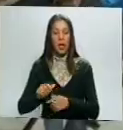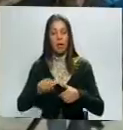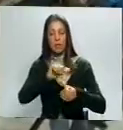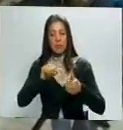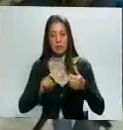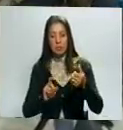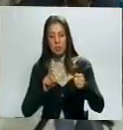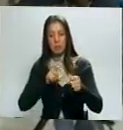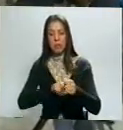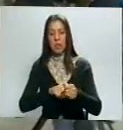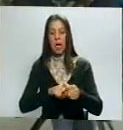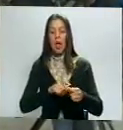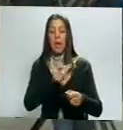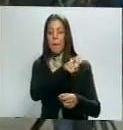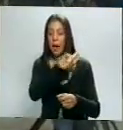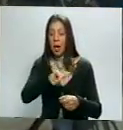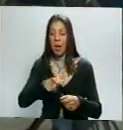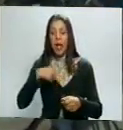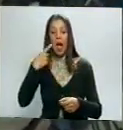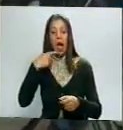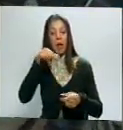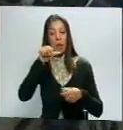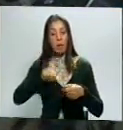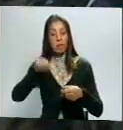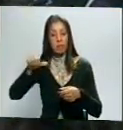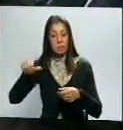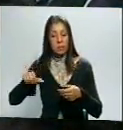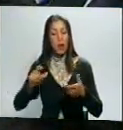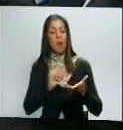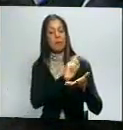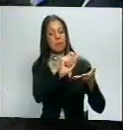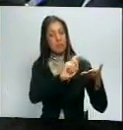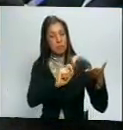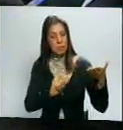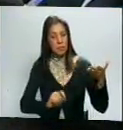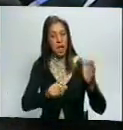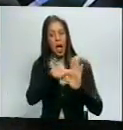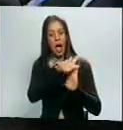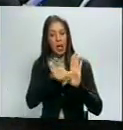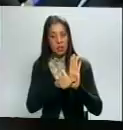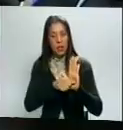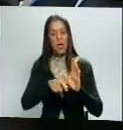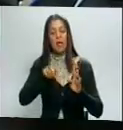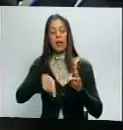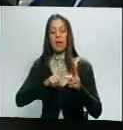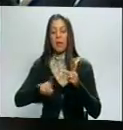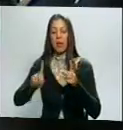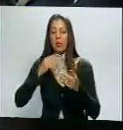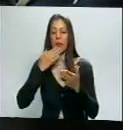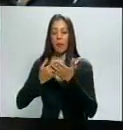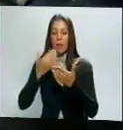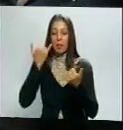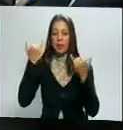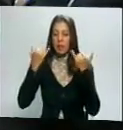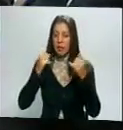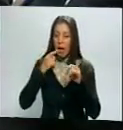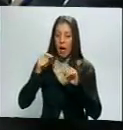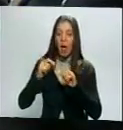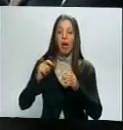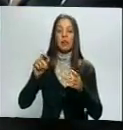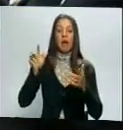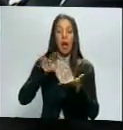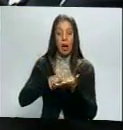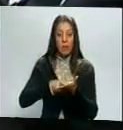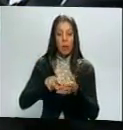misma la intervención de todos y todas las constituyentes que participaron en esa sesión, así como de las propuestas aprobadas y rechazadas en el